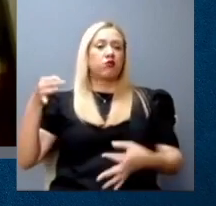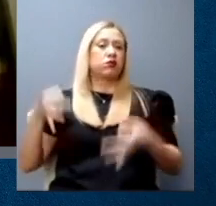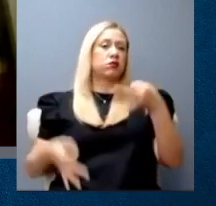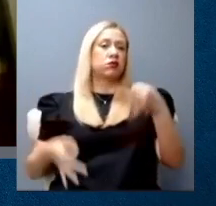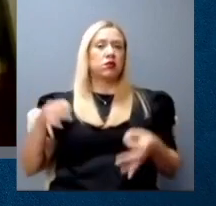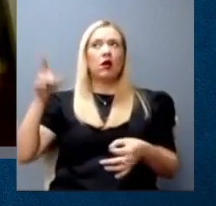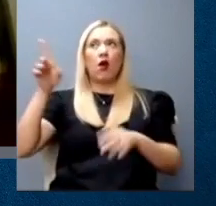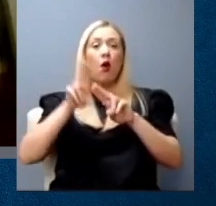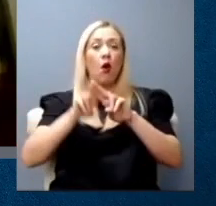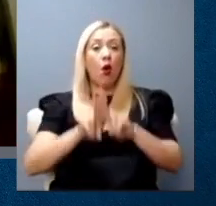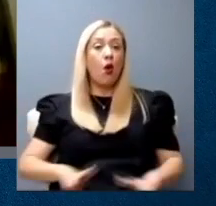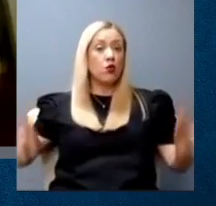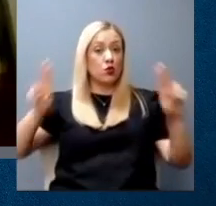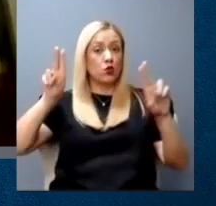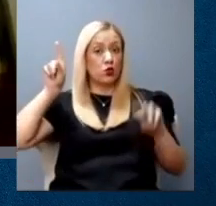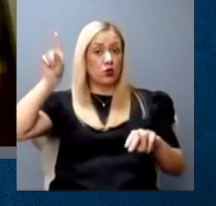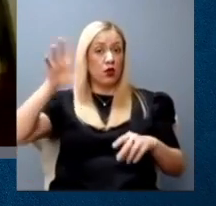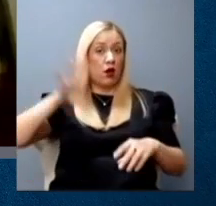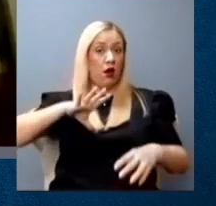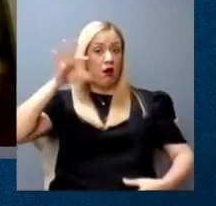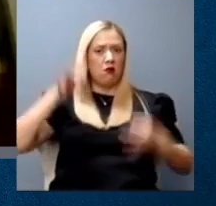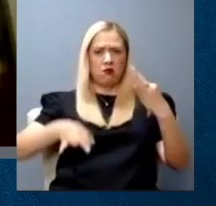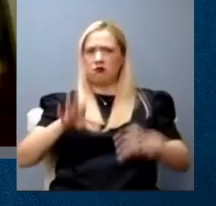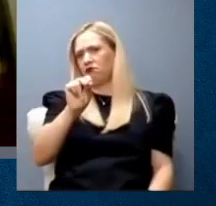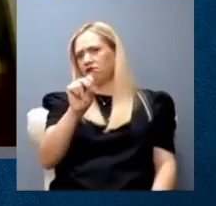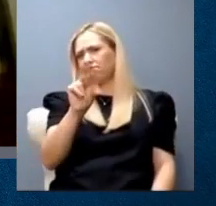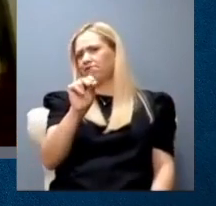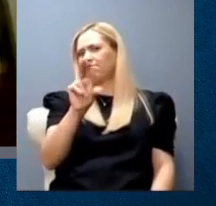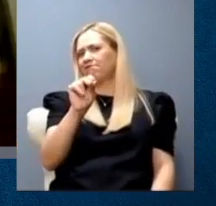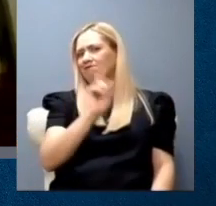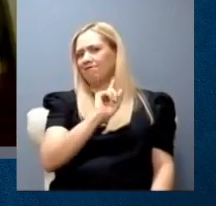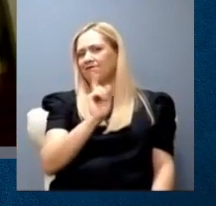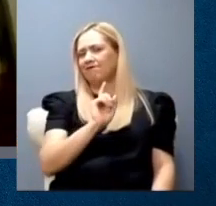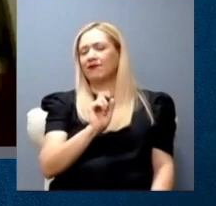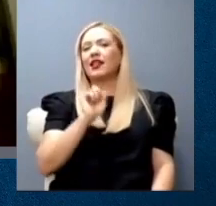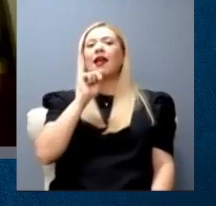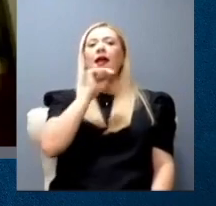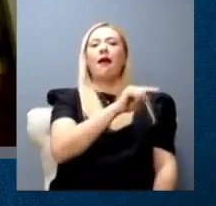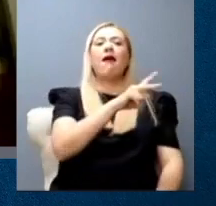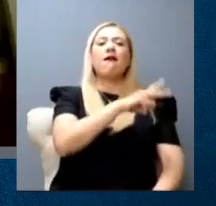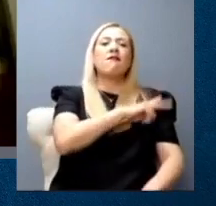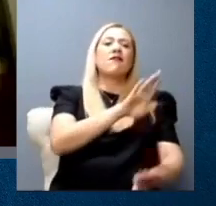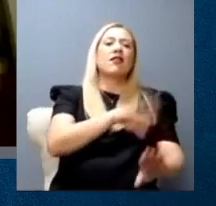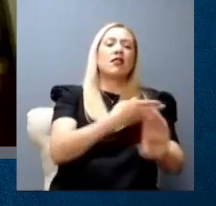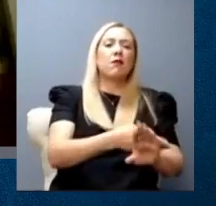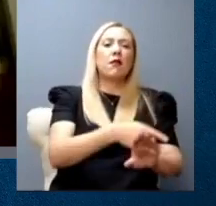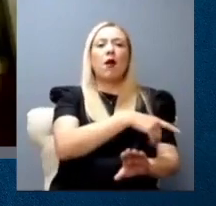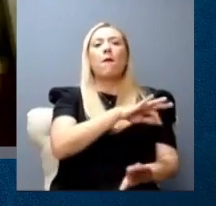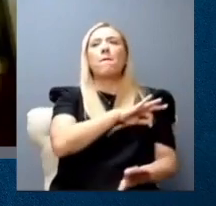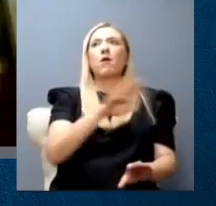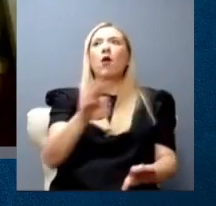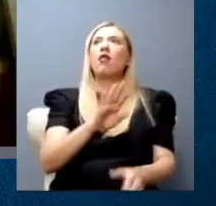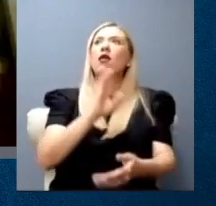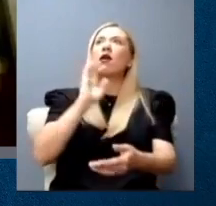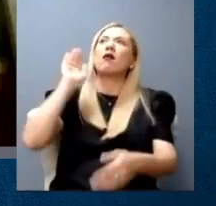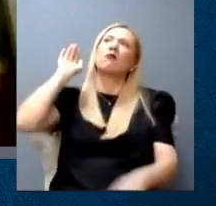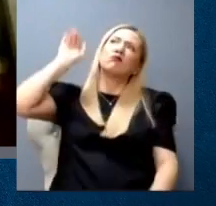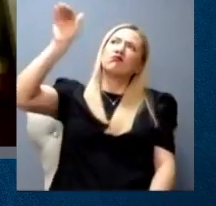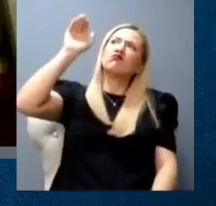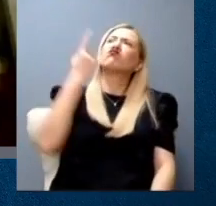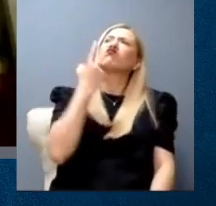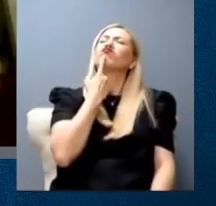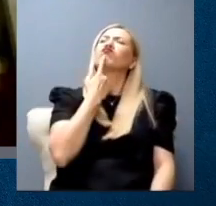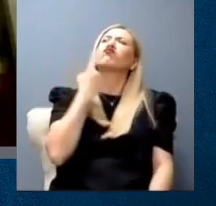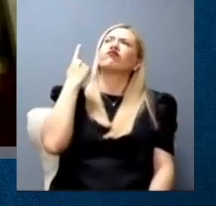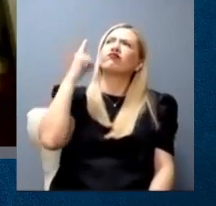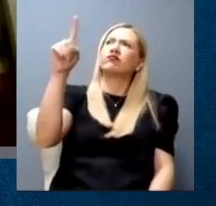un Tribunal Universal de Derechos Humanos en el que la víctima pueda denunciar al Estado que